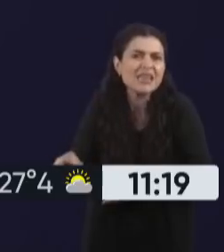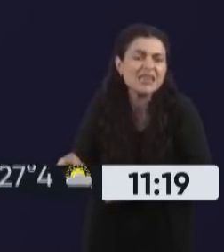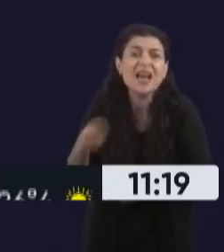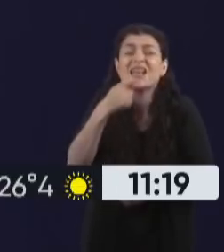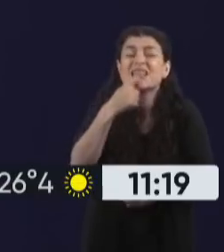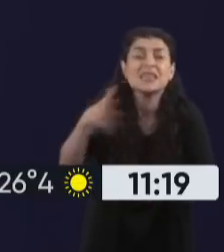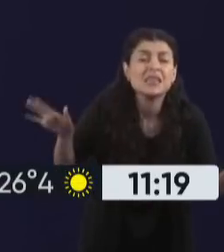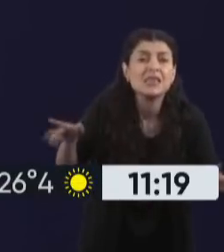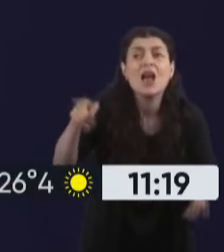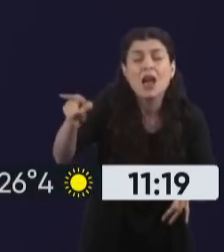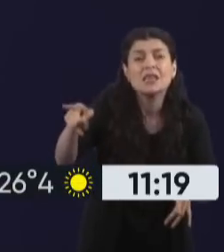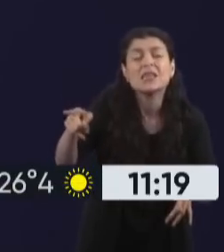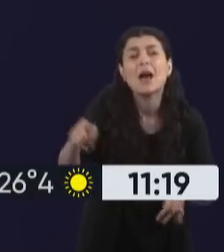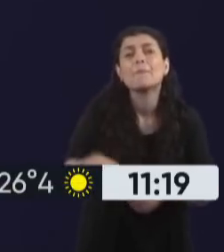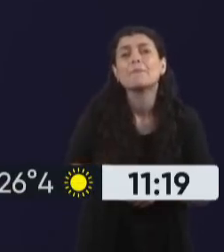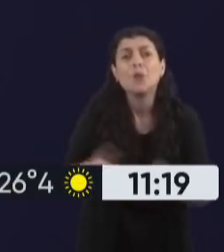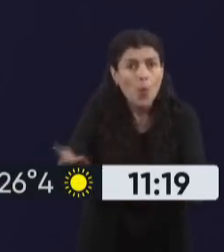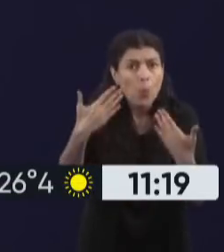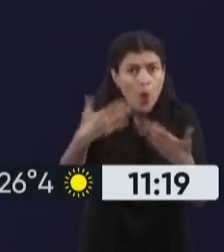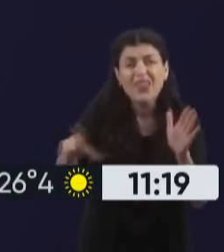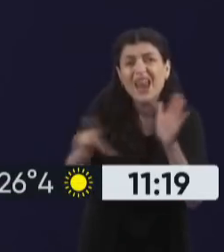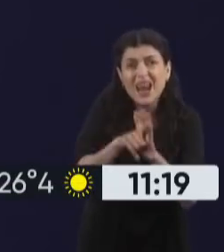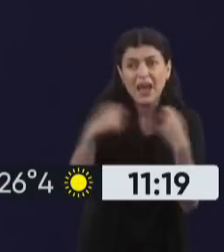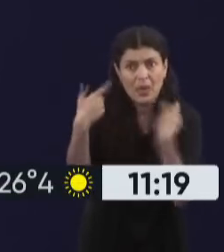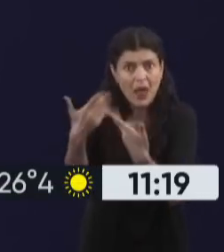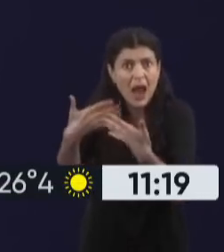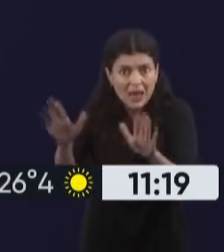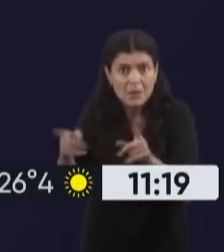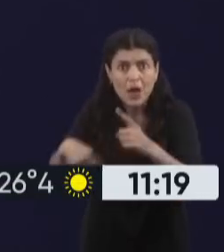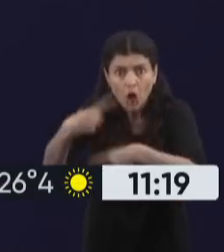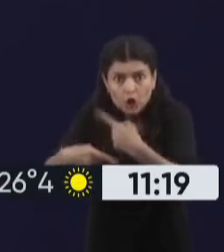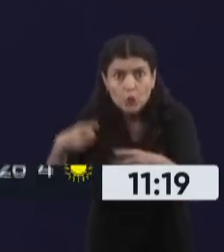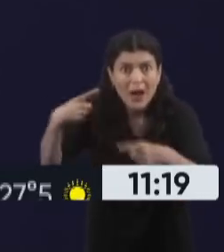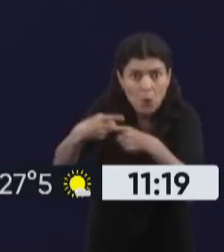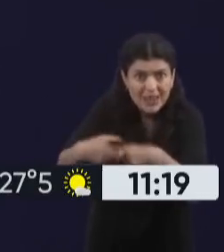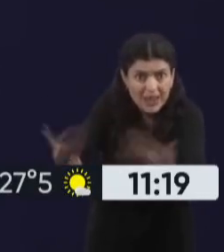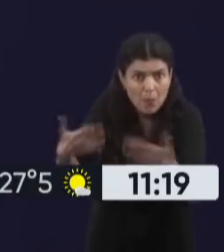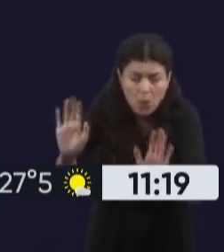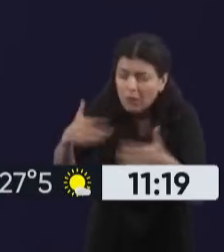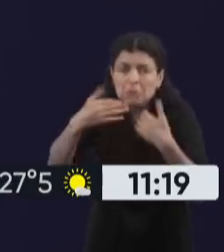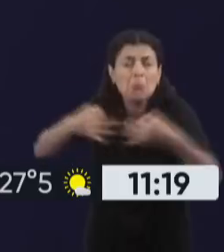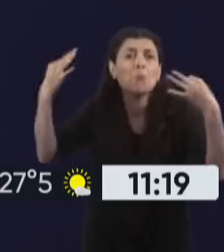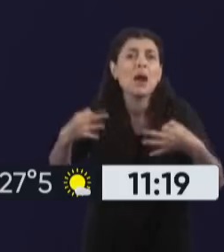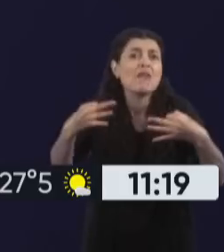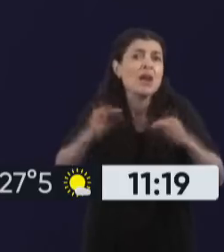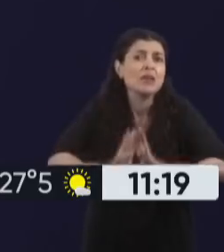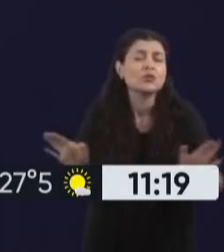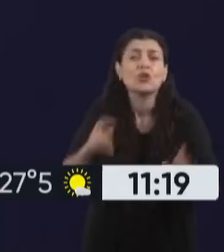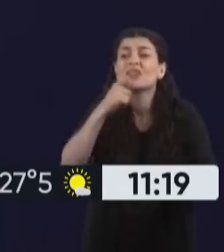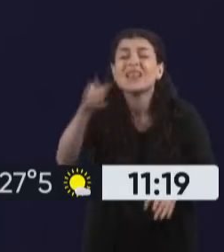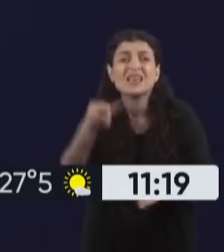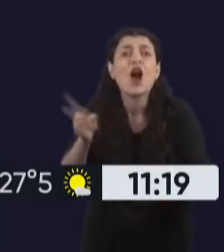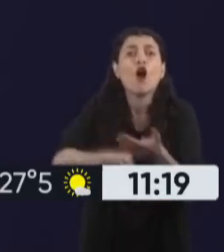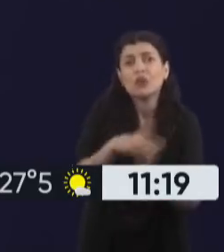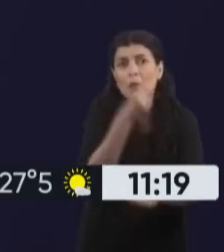si efectivamente se lo permite la ley, y para nosotros el tema está cerrado y terminado. Si quiere ser